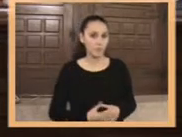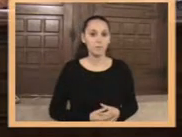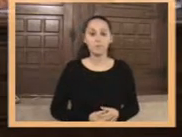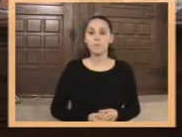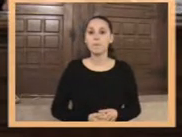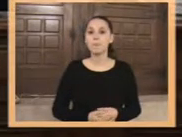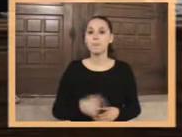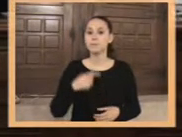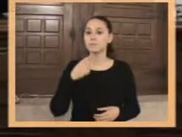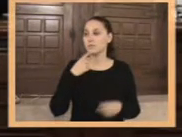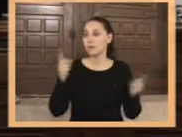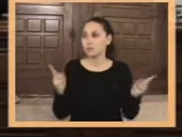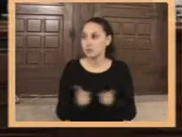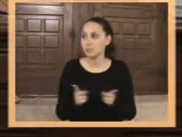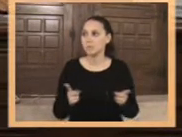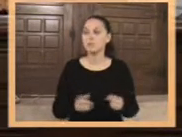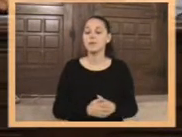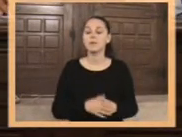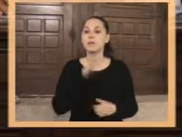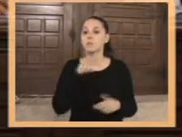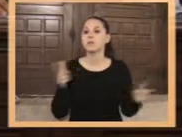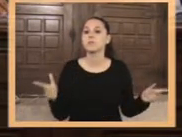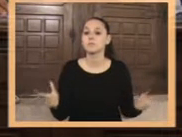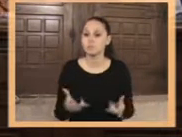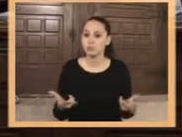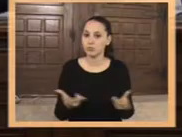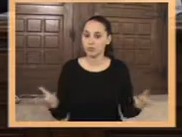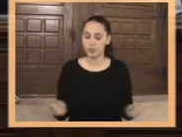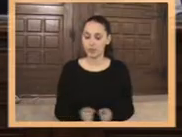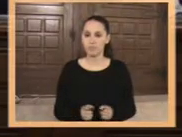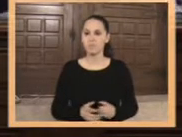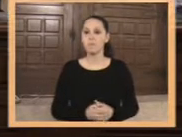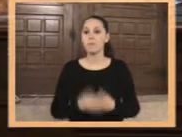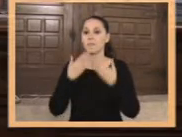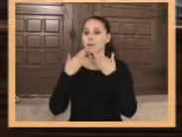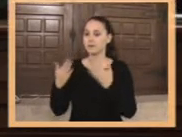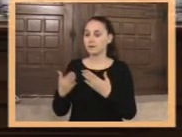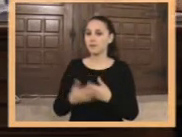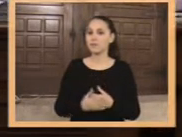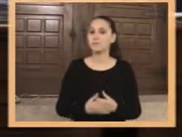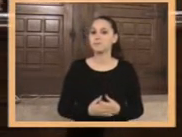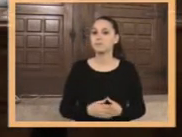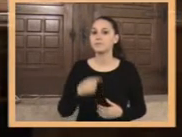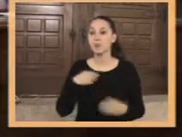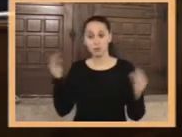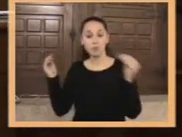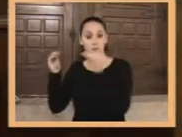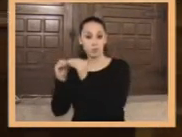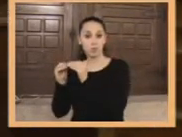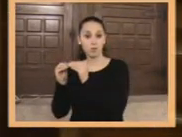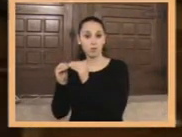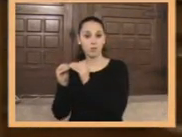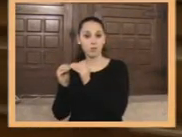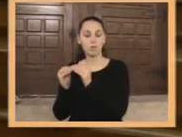vamos a ser breves porque estamos defendiendo exclusivamente la urgencia, ¿de acuerdo? Señor Núñez tiene la palabra. Vale, gracias, señor alcalde. Yo comparto las